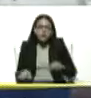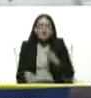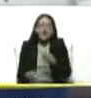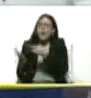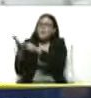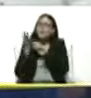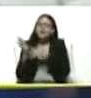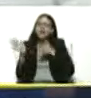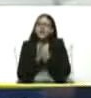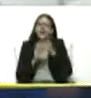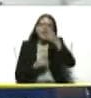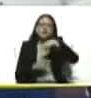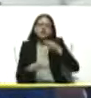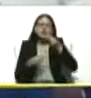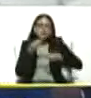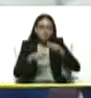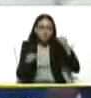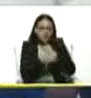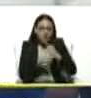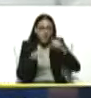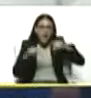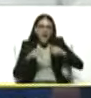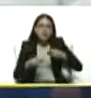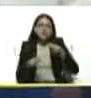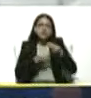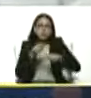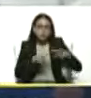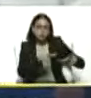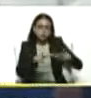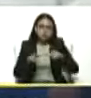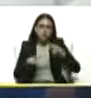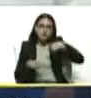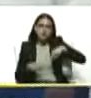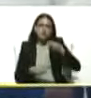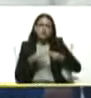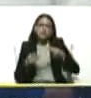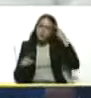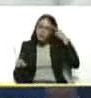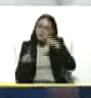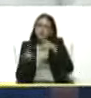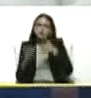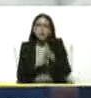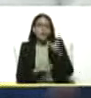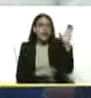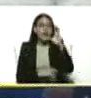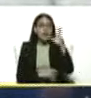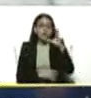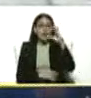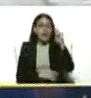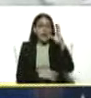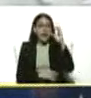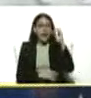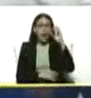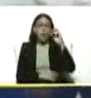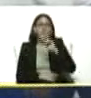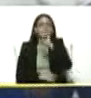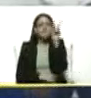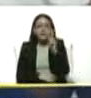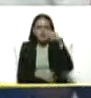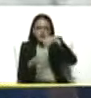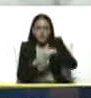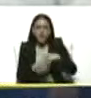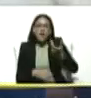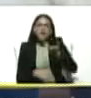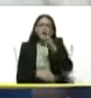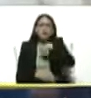que estaríamos haciendo en este laboratorio de investigación, de desarrollo y de innovación para el cacao venezolano, que busca, presidente, acompañar a más de